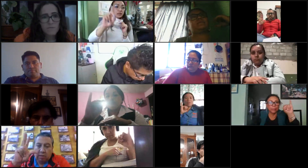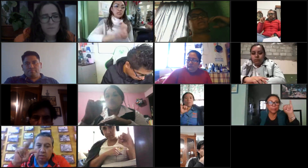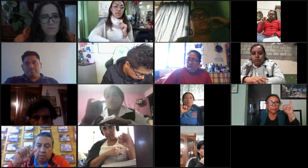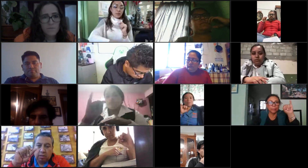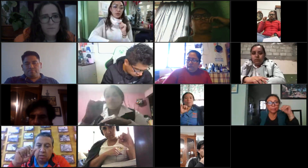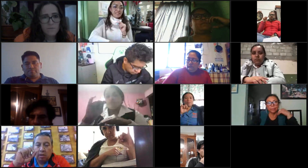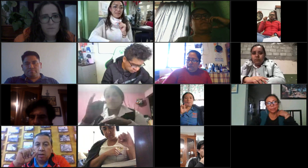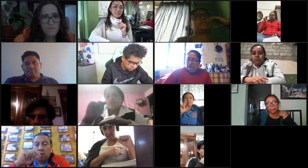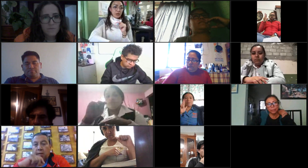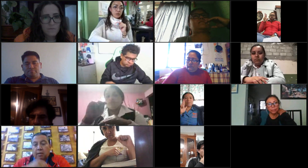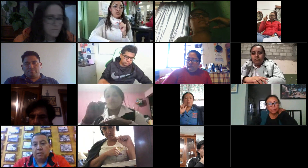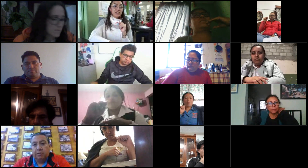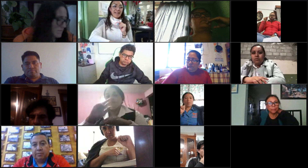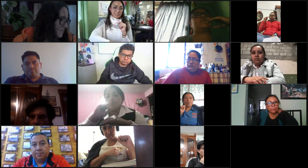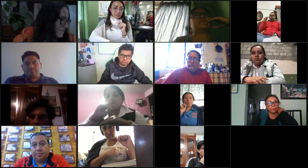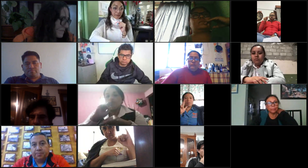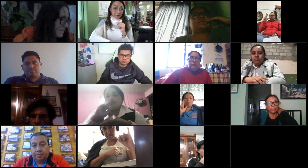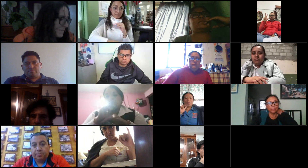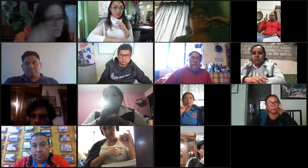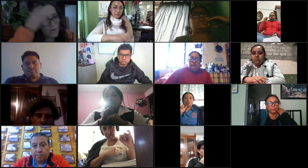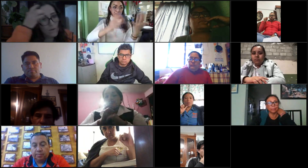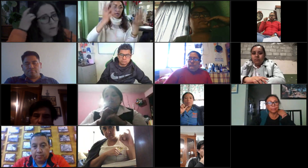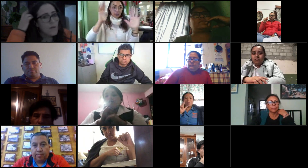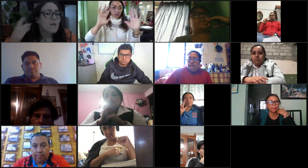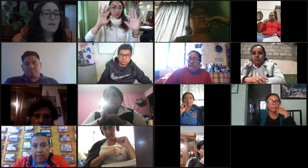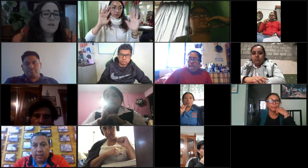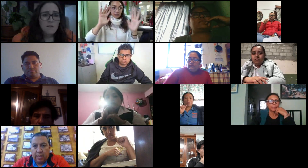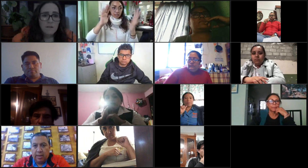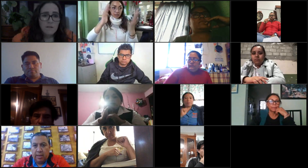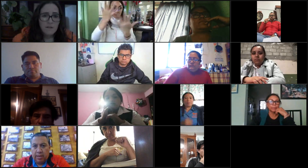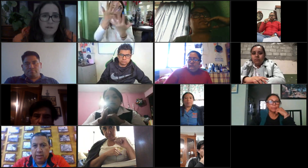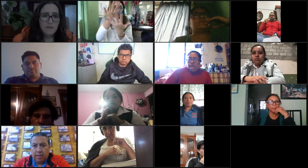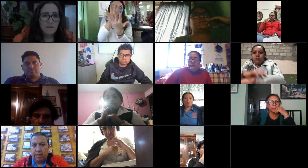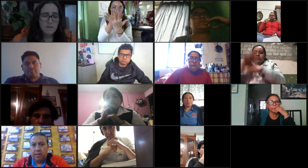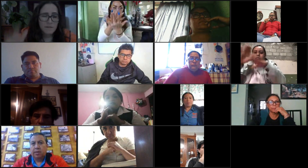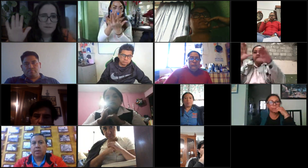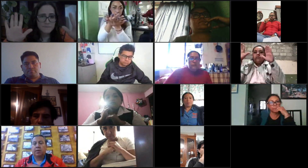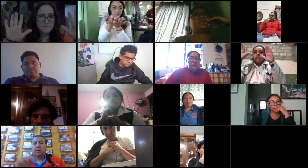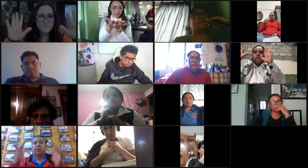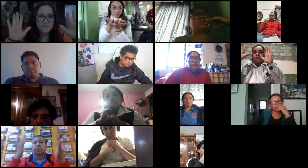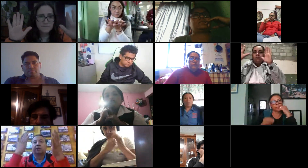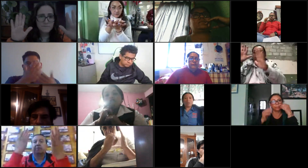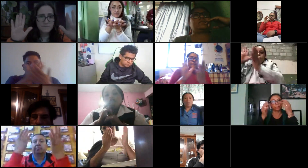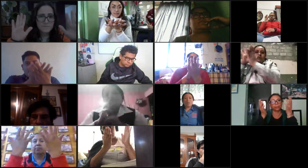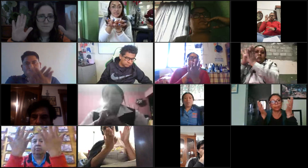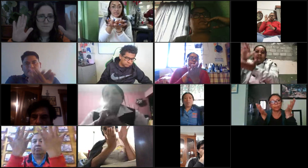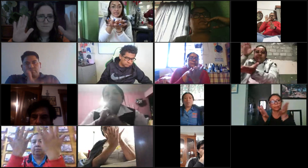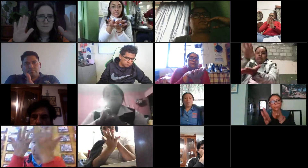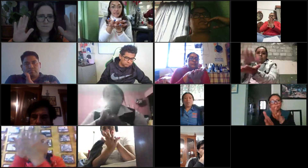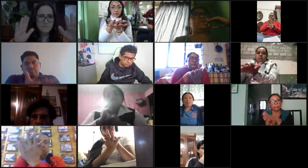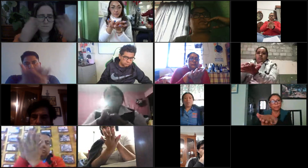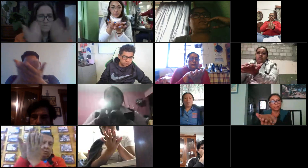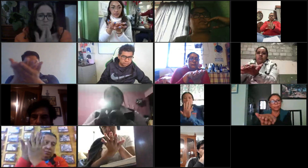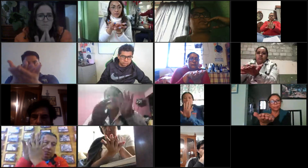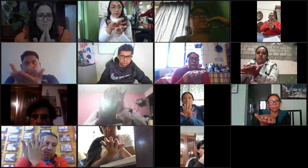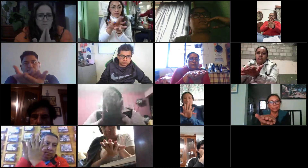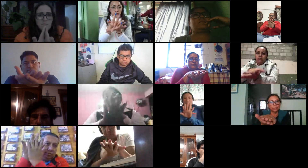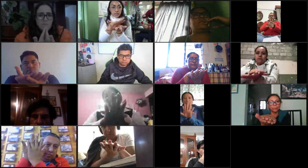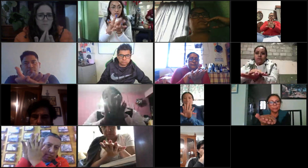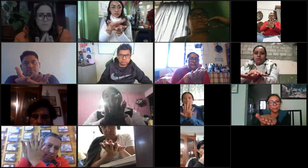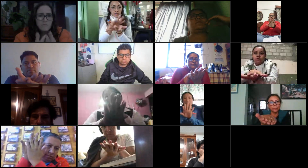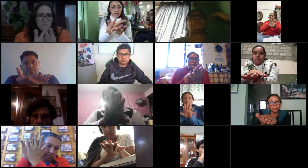¿Qué otra cosa le puedo decir a mis alumnos? Espera. Voy a poner palma sobre palma y voy